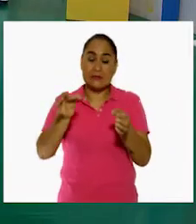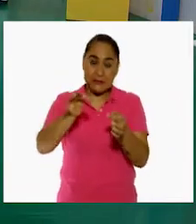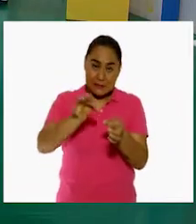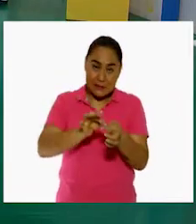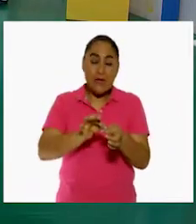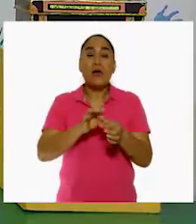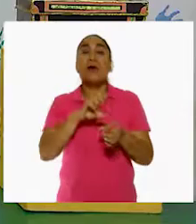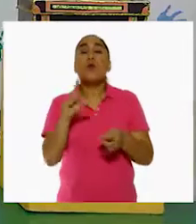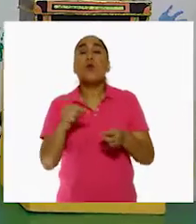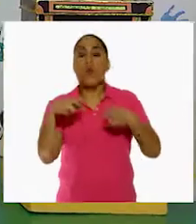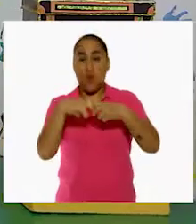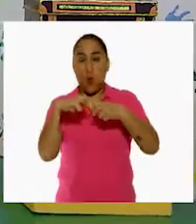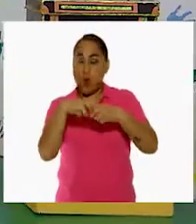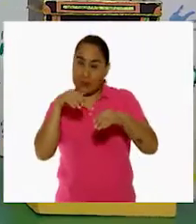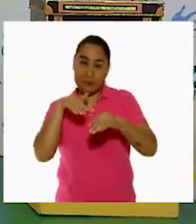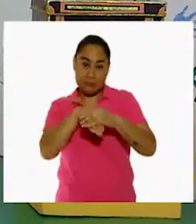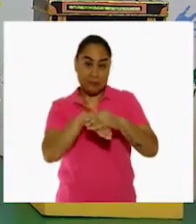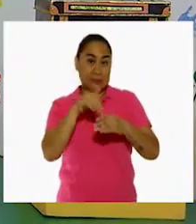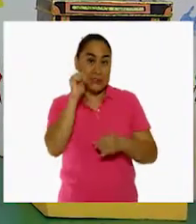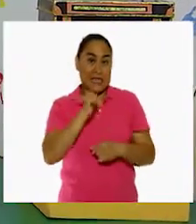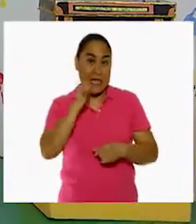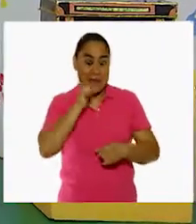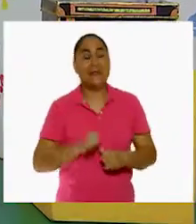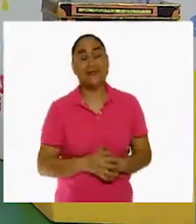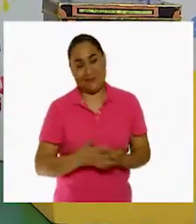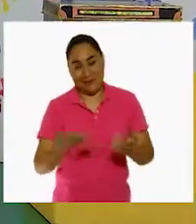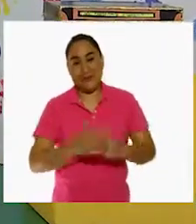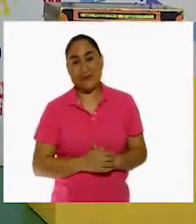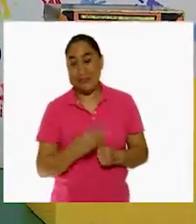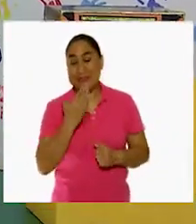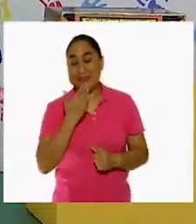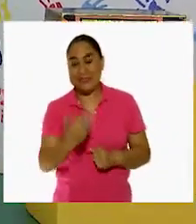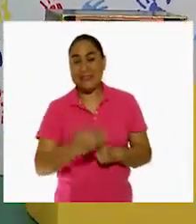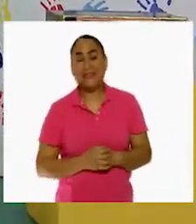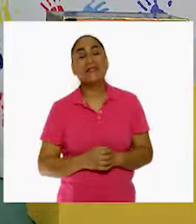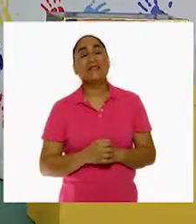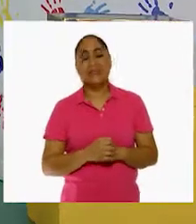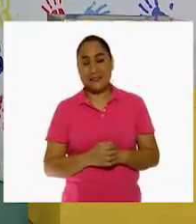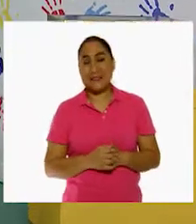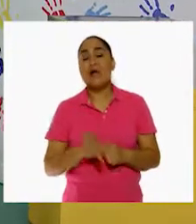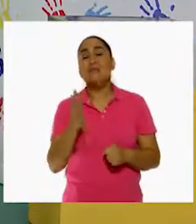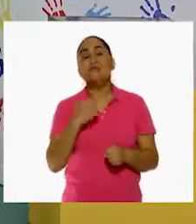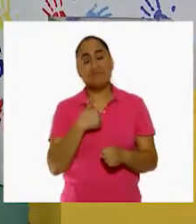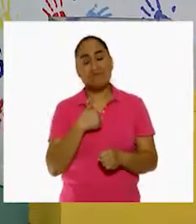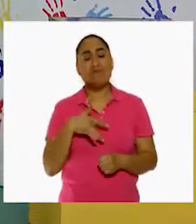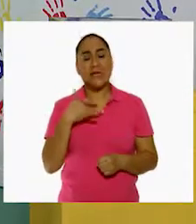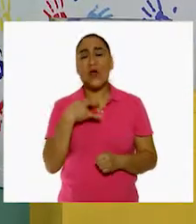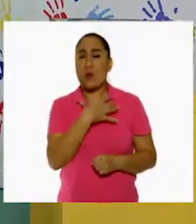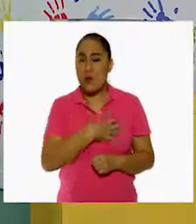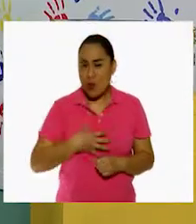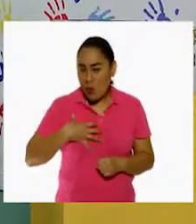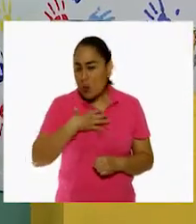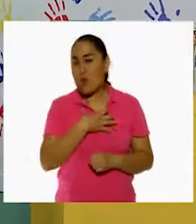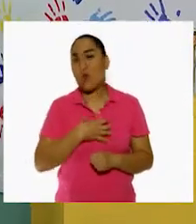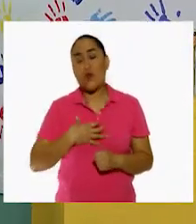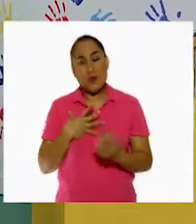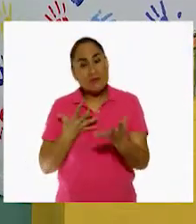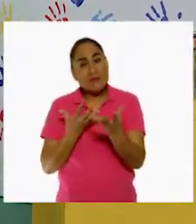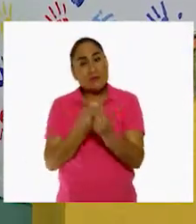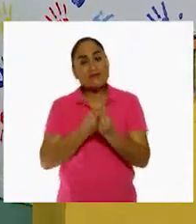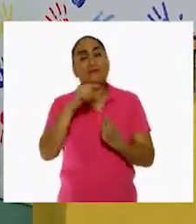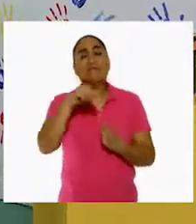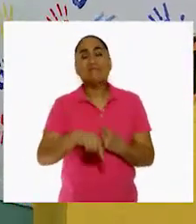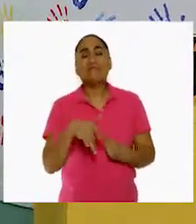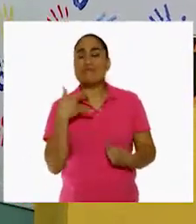nuestra bolsita. Eso. Perfecto. Muy bien, pues yo estoy muy contento de estar aquí con